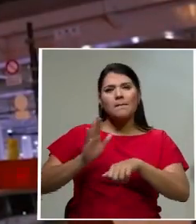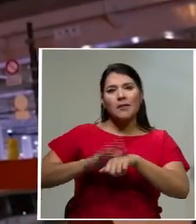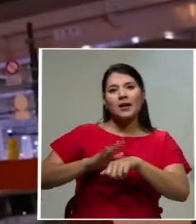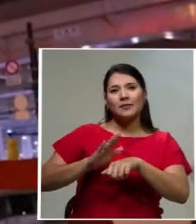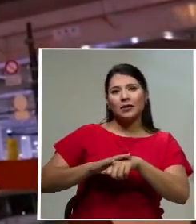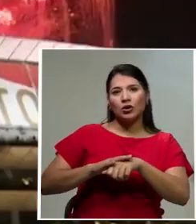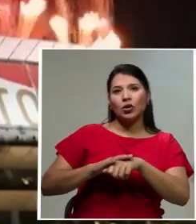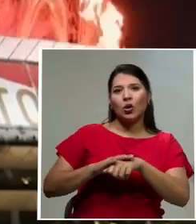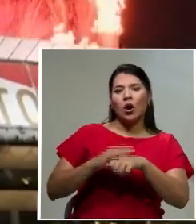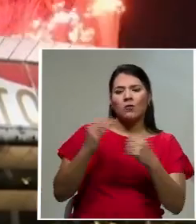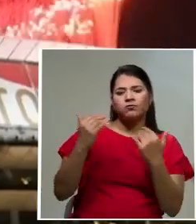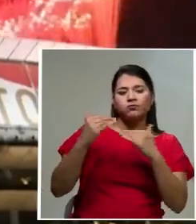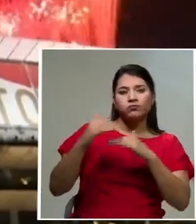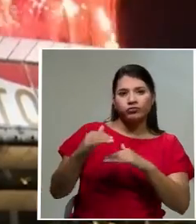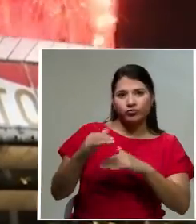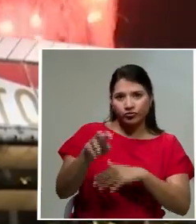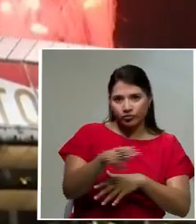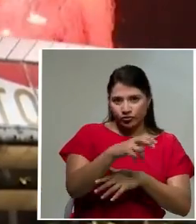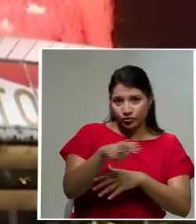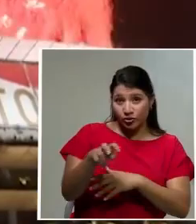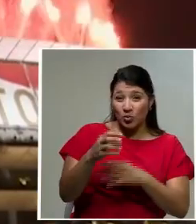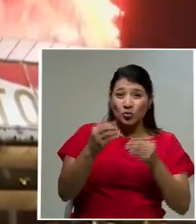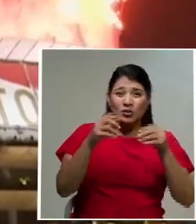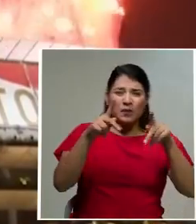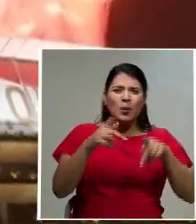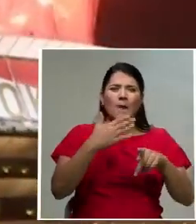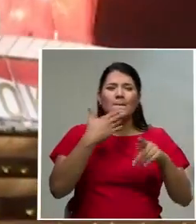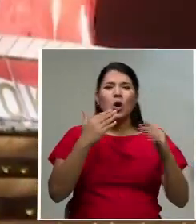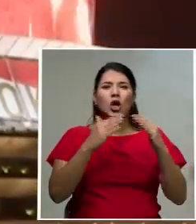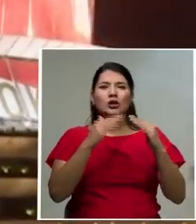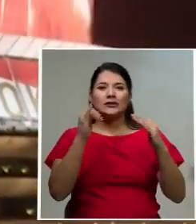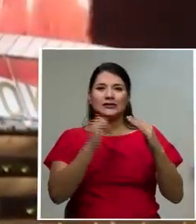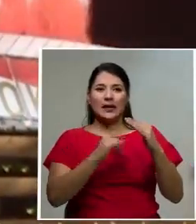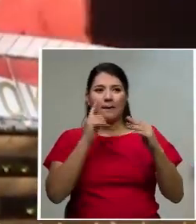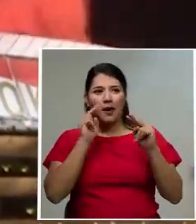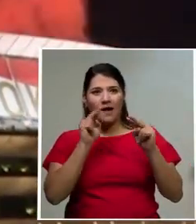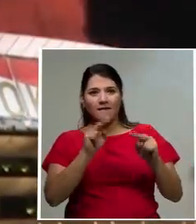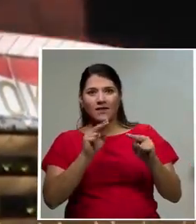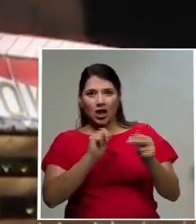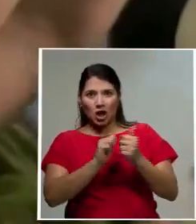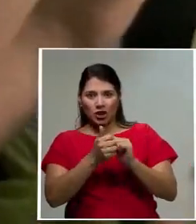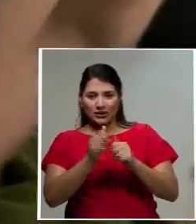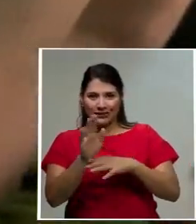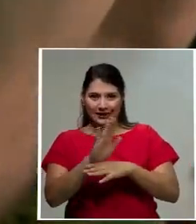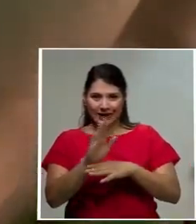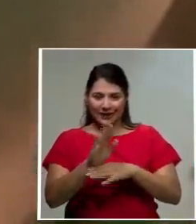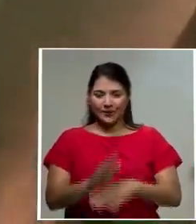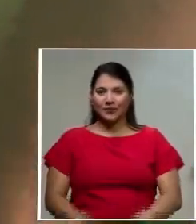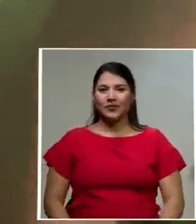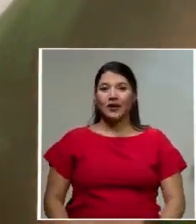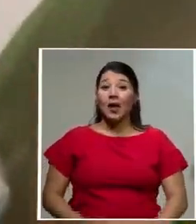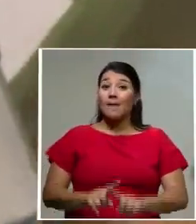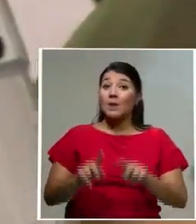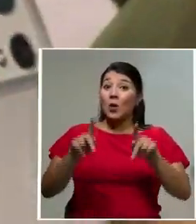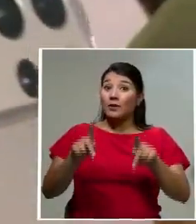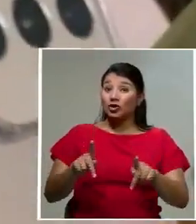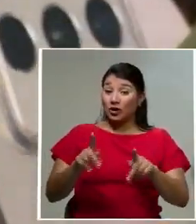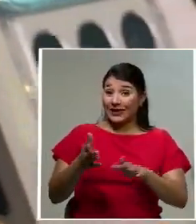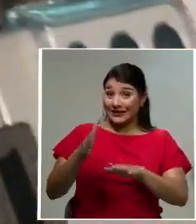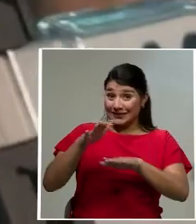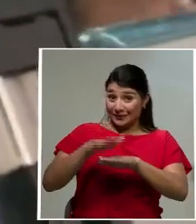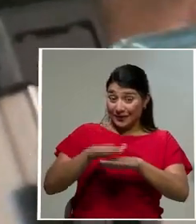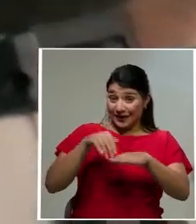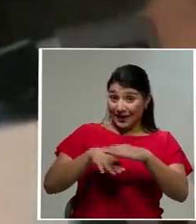los habitantes, ya que muchos se quedaron en casa para seguir las competiciones por televisión. Pero expertos sanitarios sostienen que la